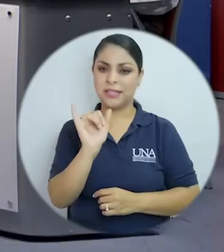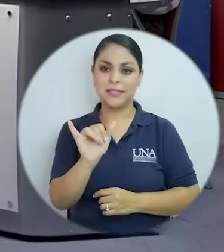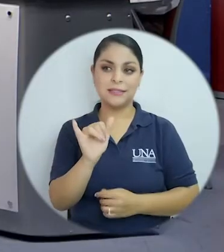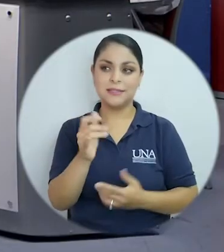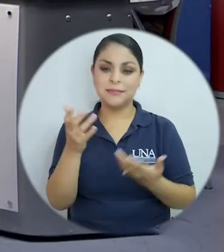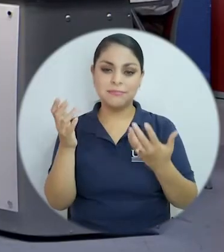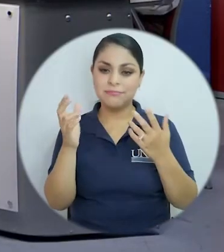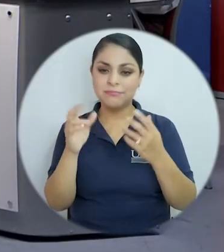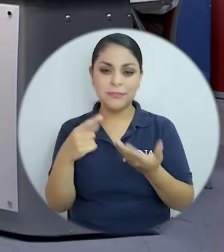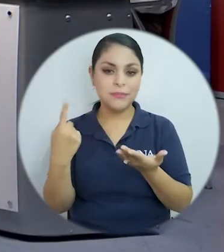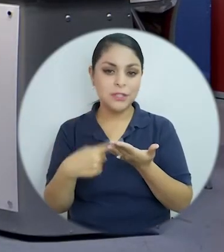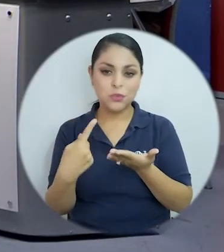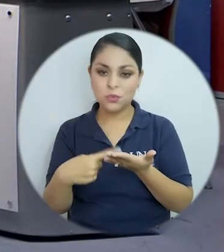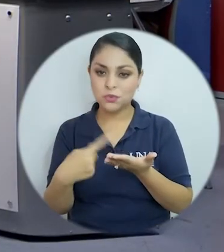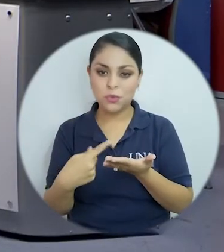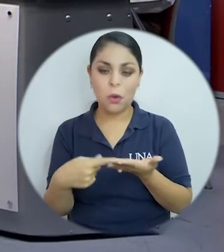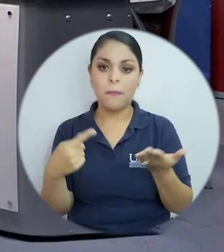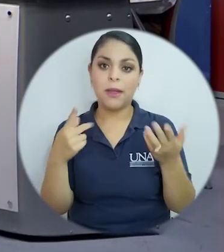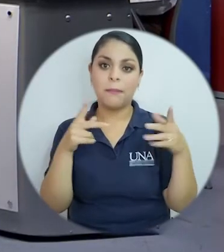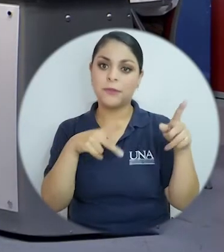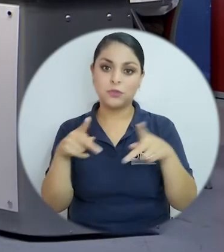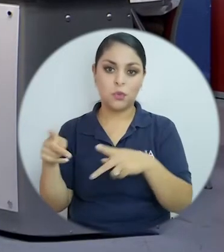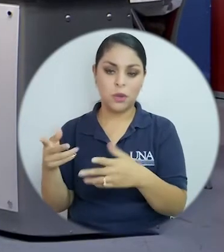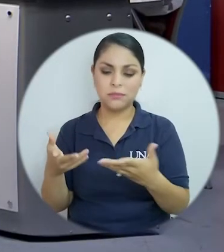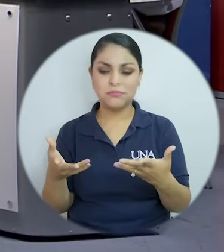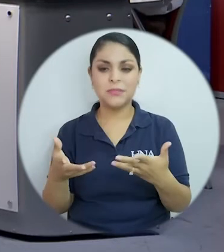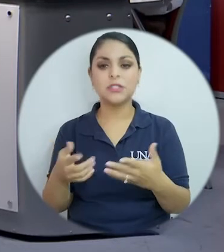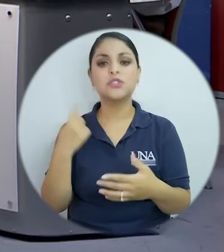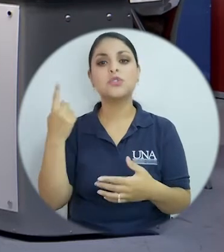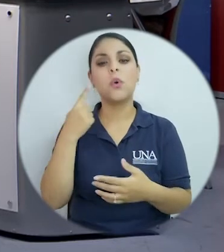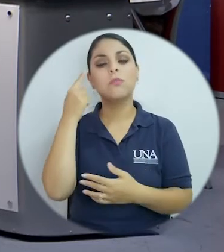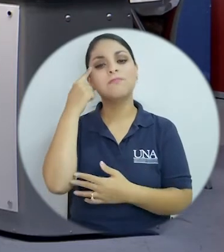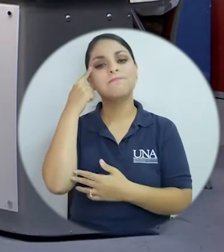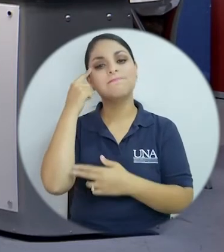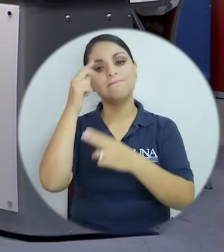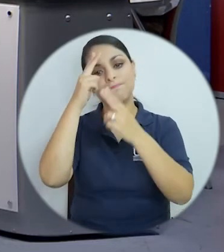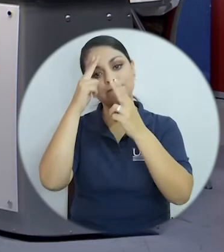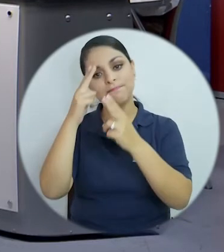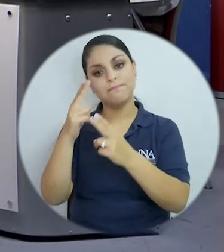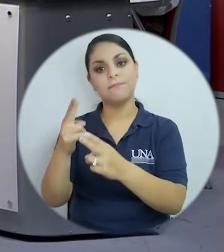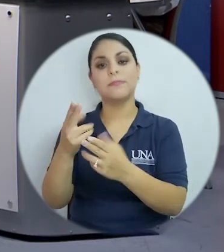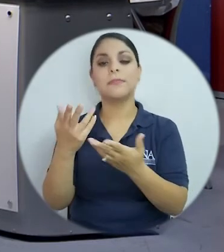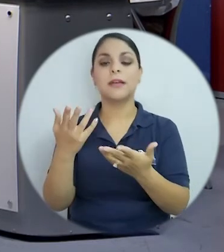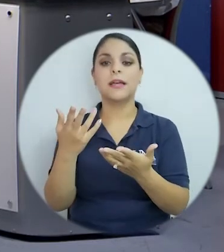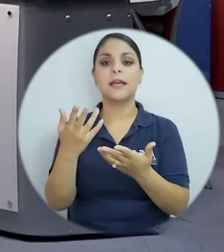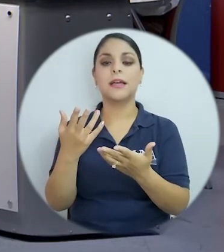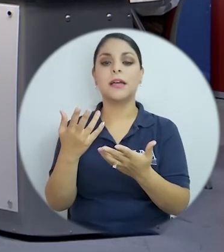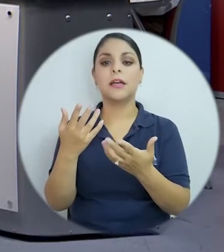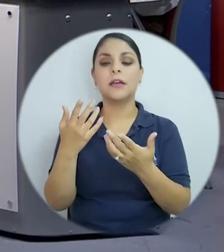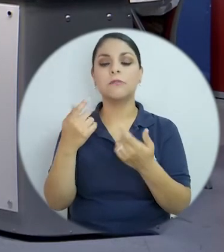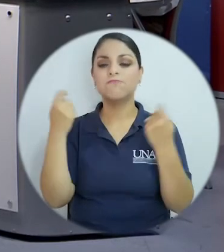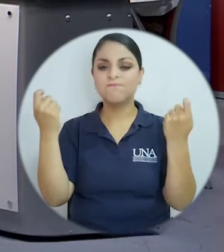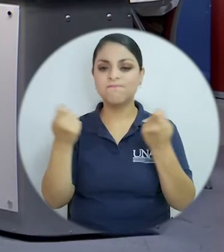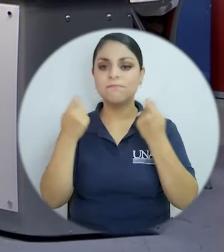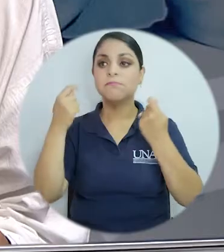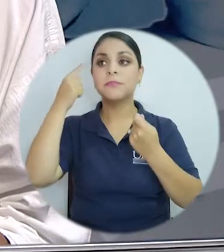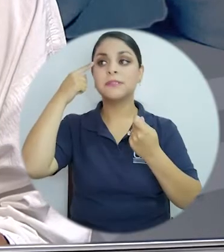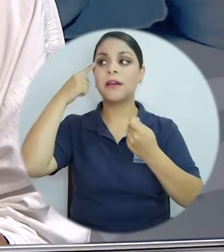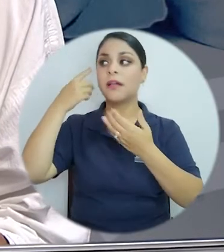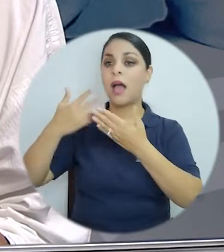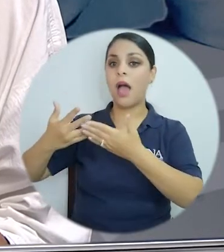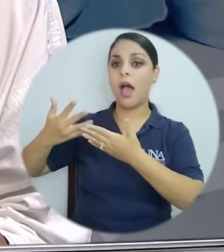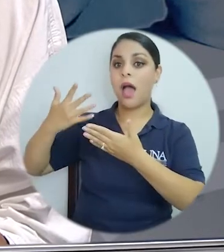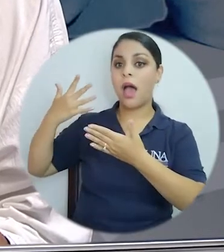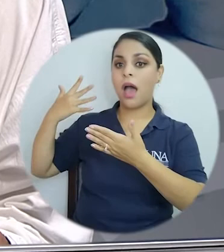haya sido tema tan importante de discusión para algunas personas. Es una conmemoración que implica lo que decía un poco al inicio, heredamos